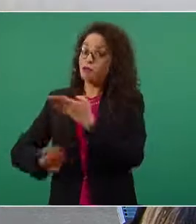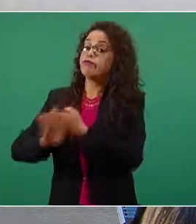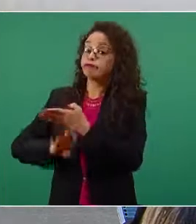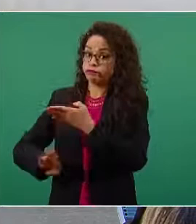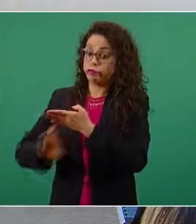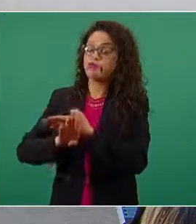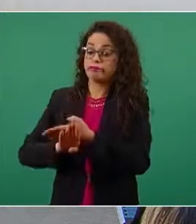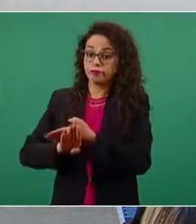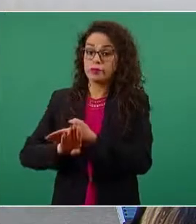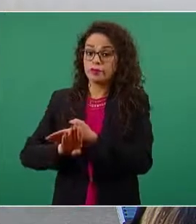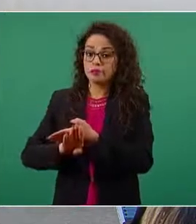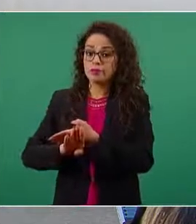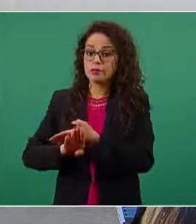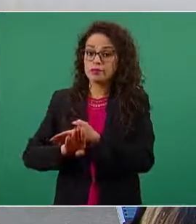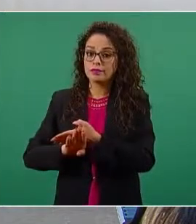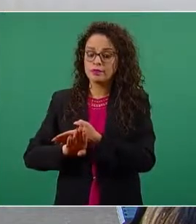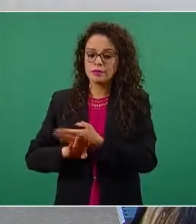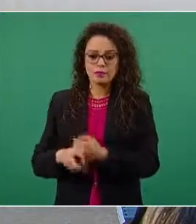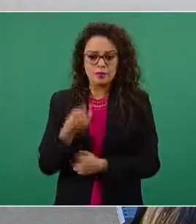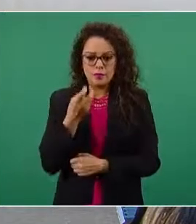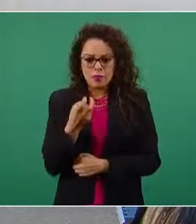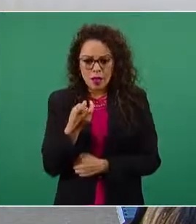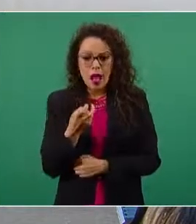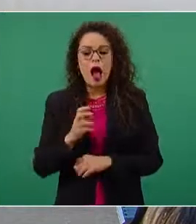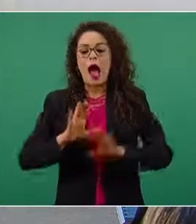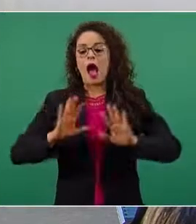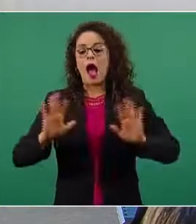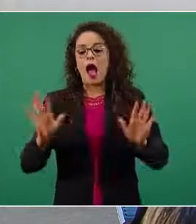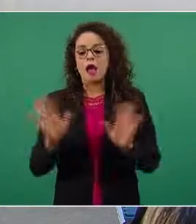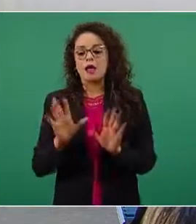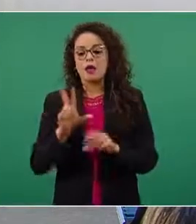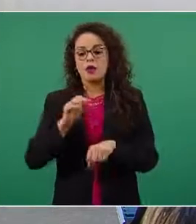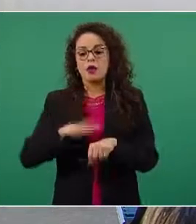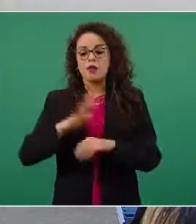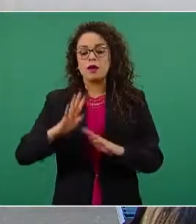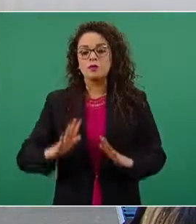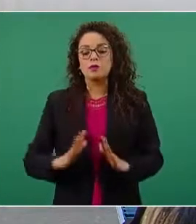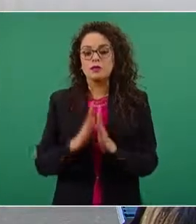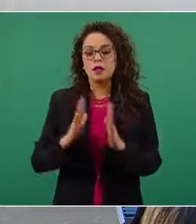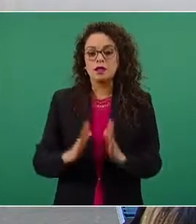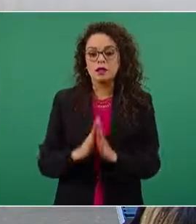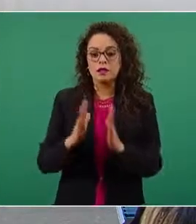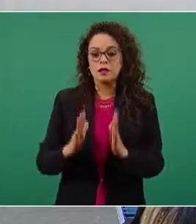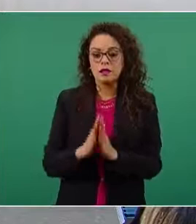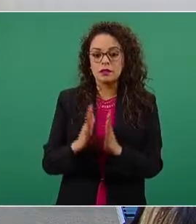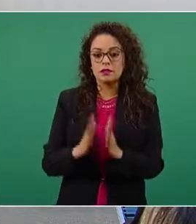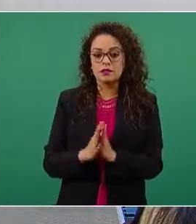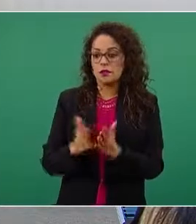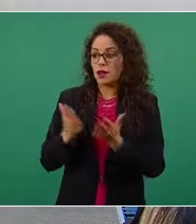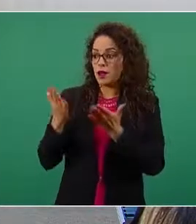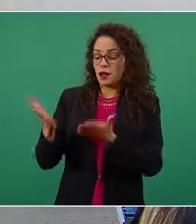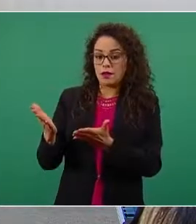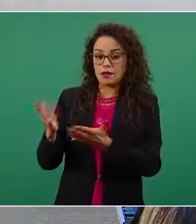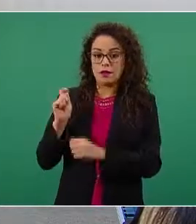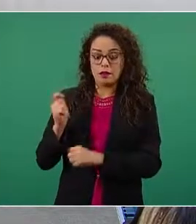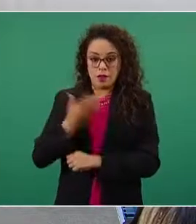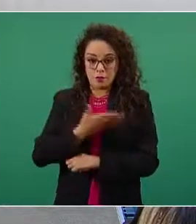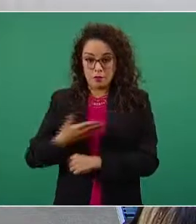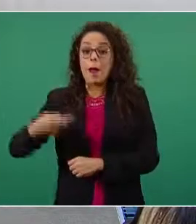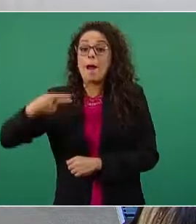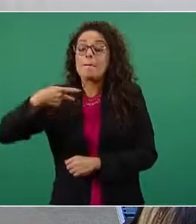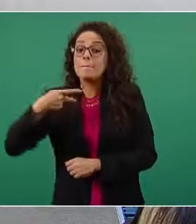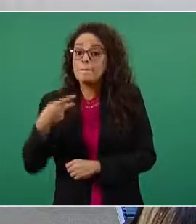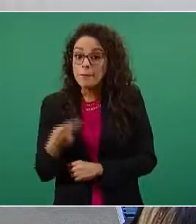Entonces, ya no participan en el Ejecutivo, pero llegan al